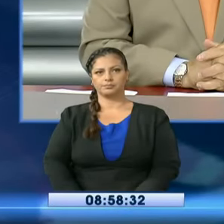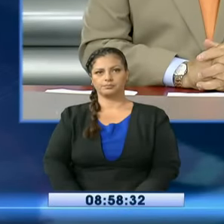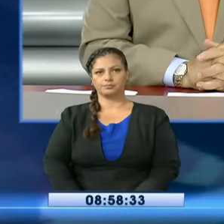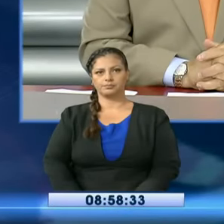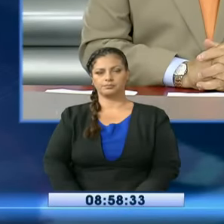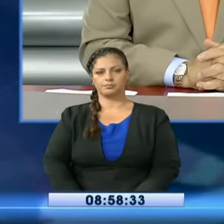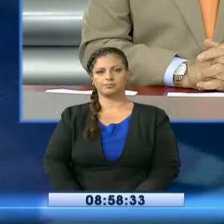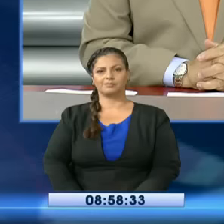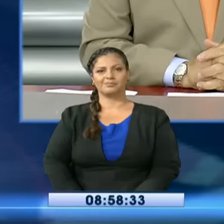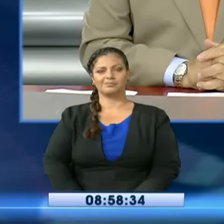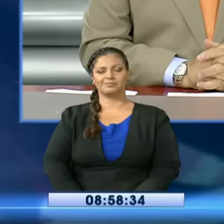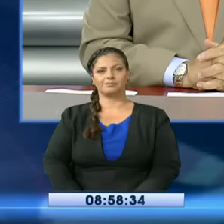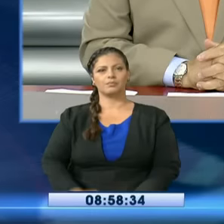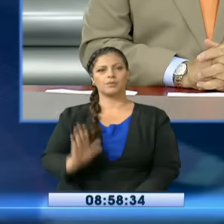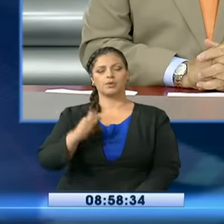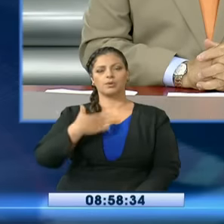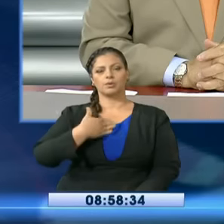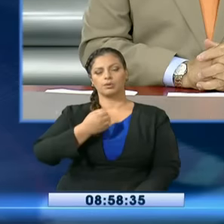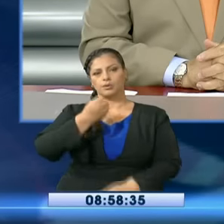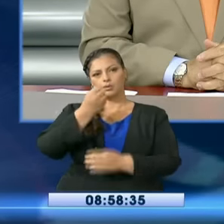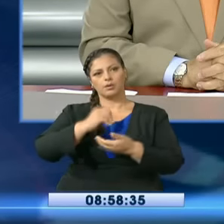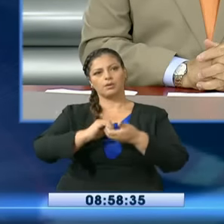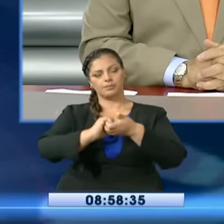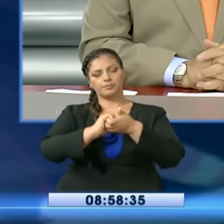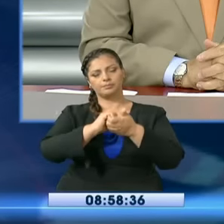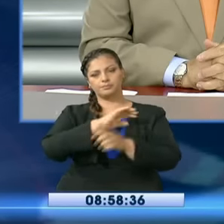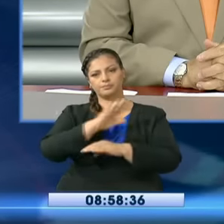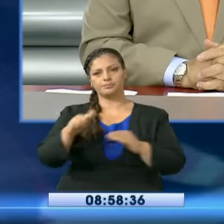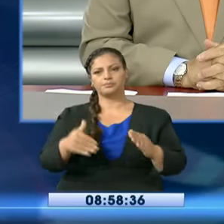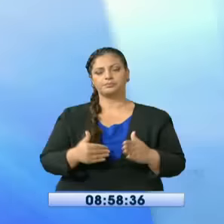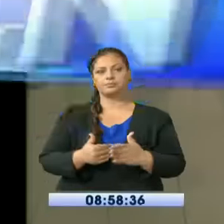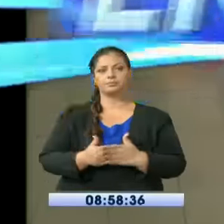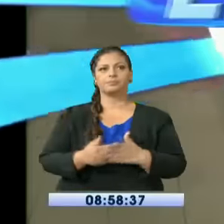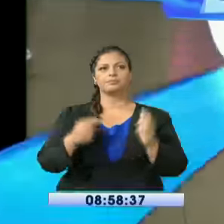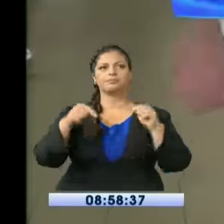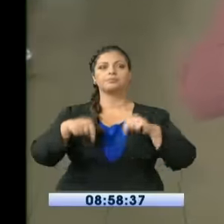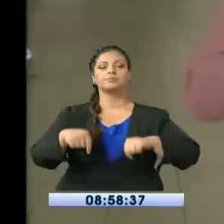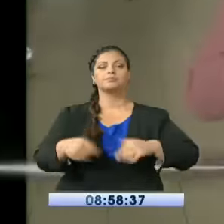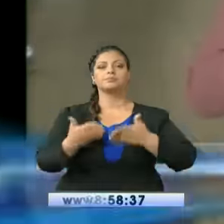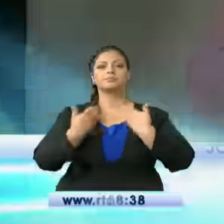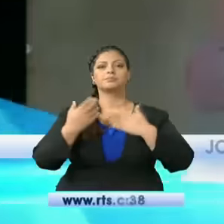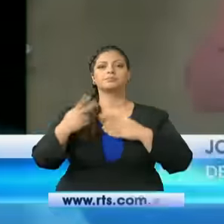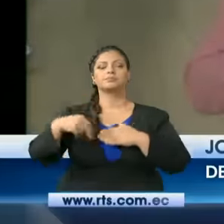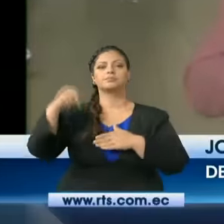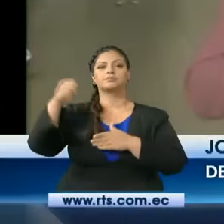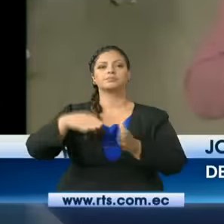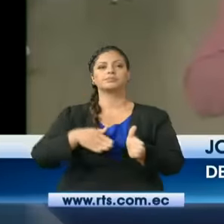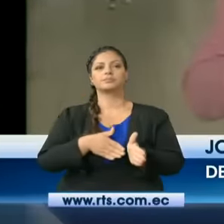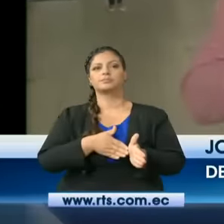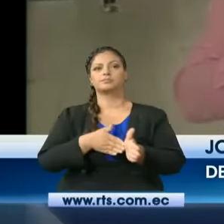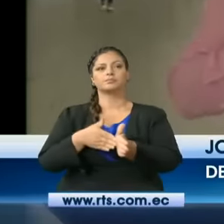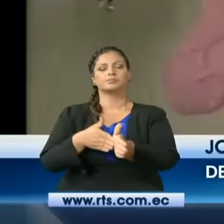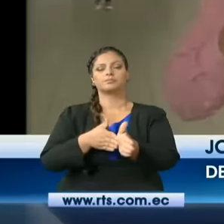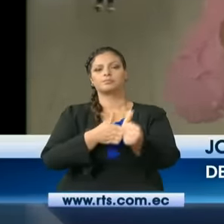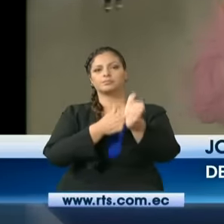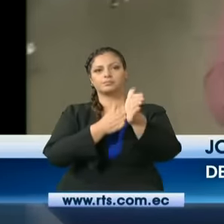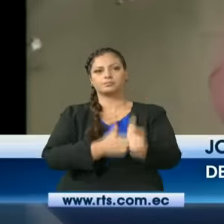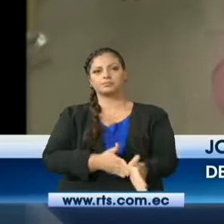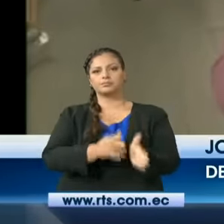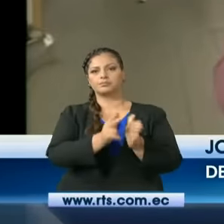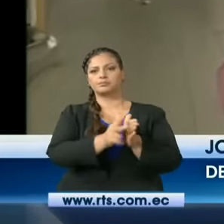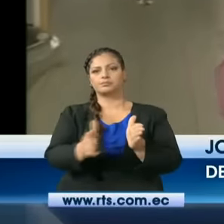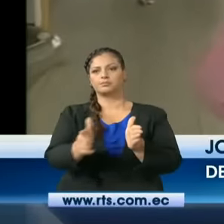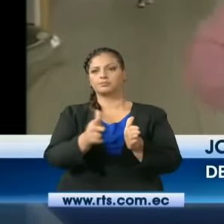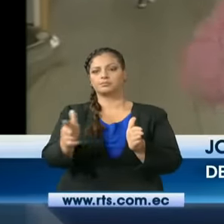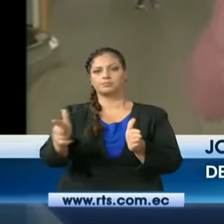¿qué tal, Hugo y amigos televidentes? Muy buenos días, continuamos en la terminal de Metrovía Río Daule, en el norte de Guayaquil. Les cuento